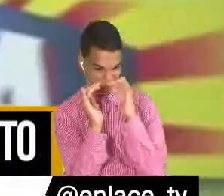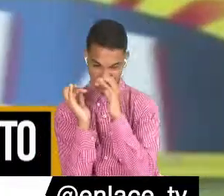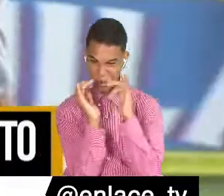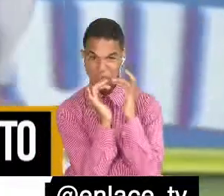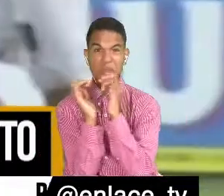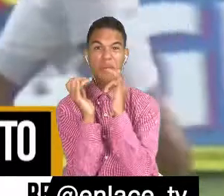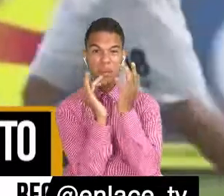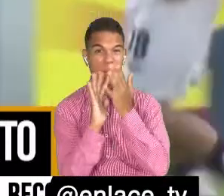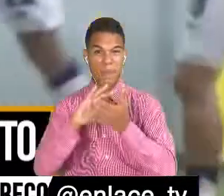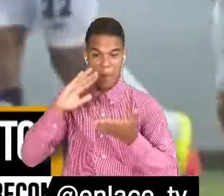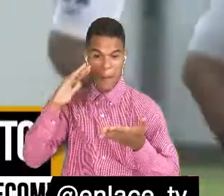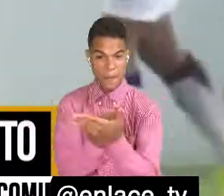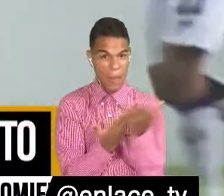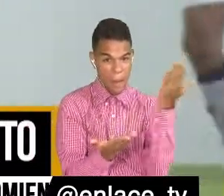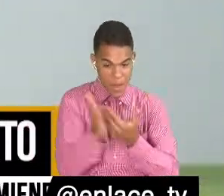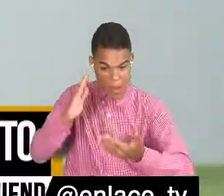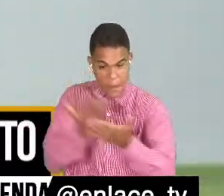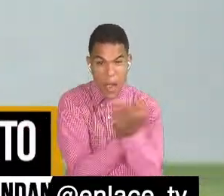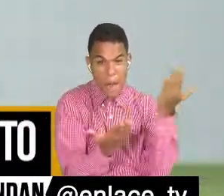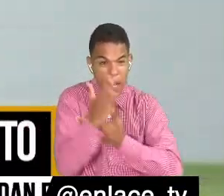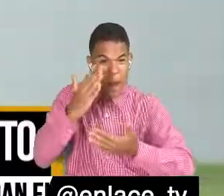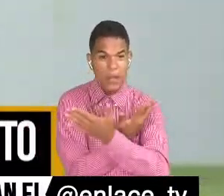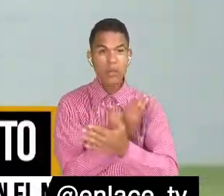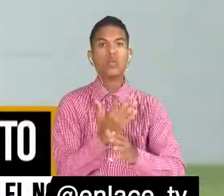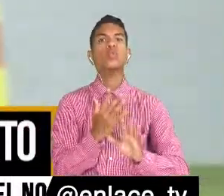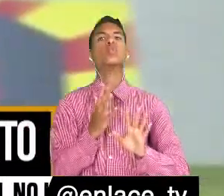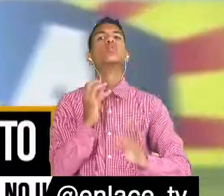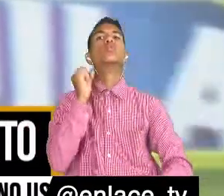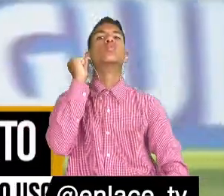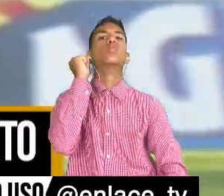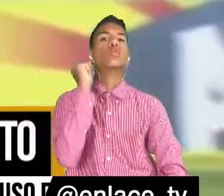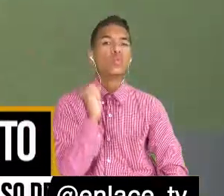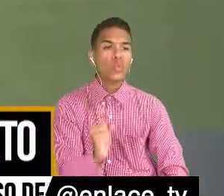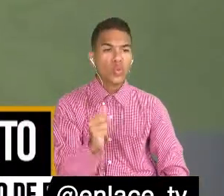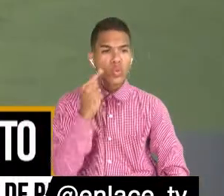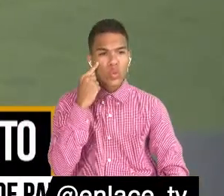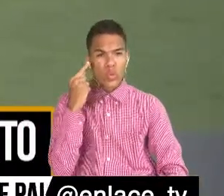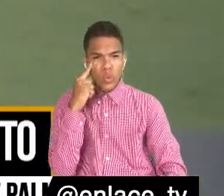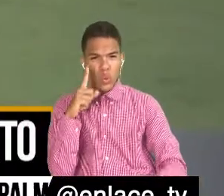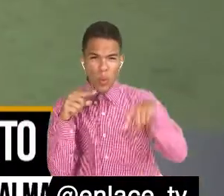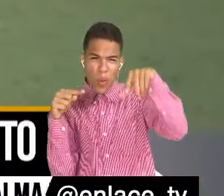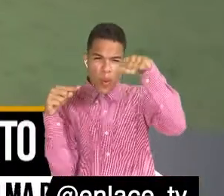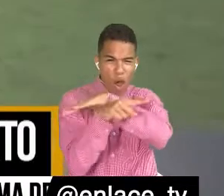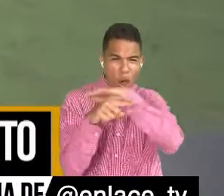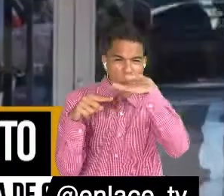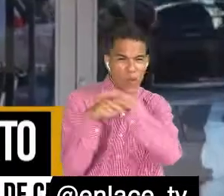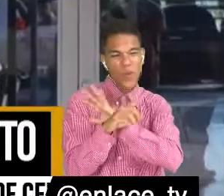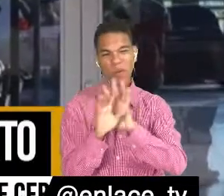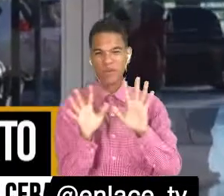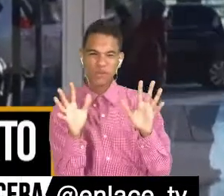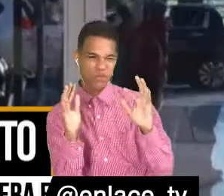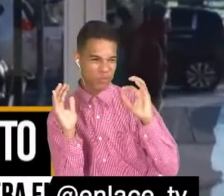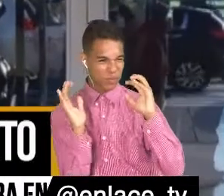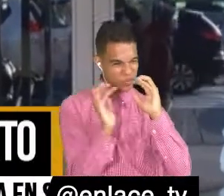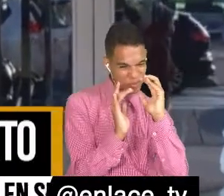cortado por las constantes faltas de lado y lado. Tímidas llegadas a los arcos en un primer tiempo que no dejó mucho para el análisis. Sí, creo